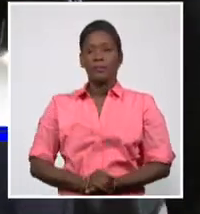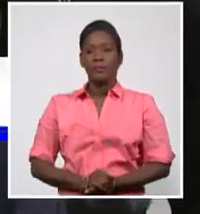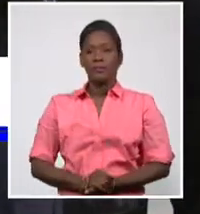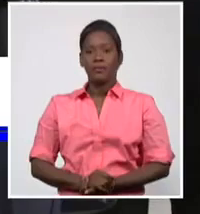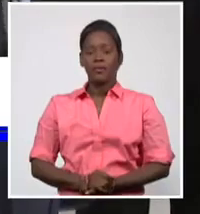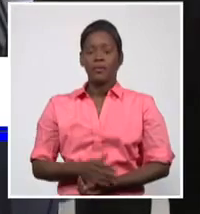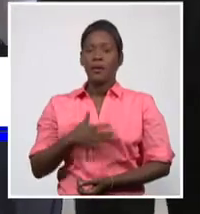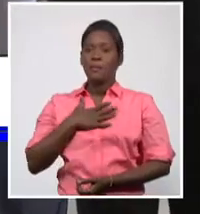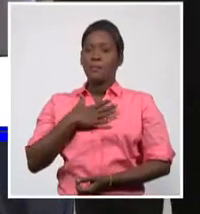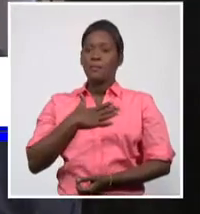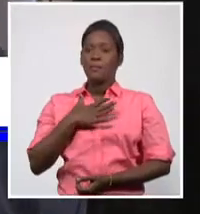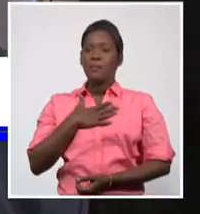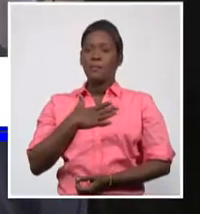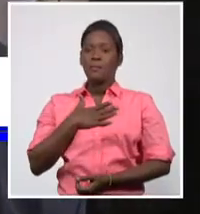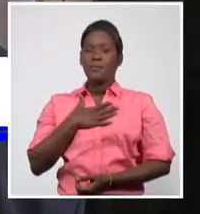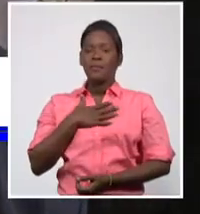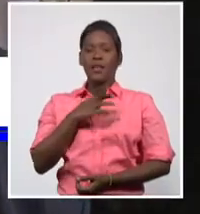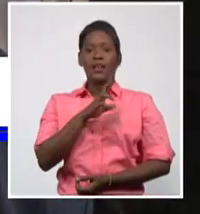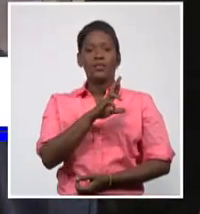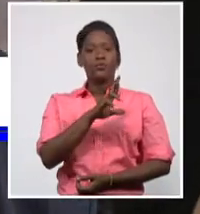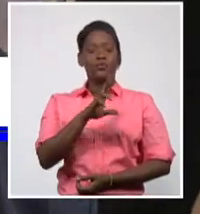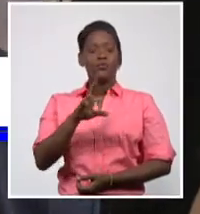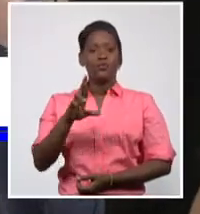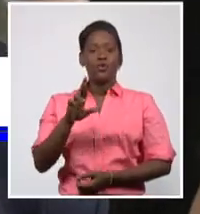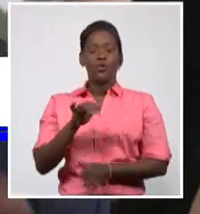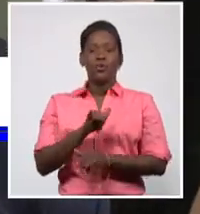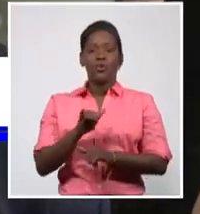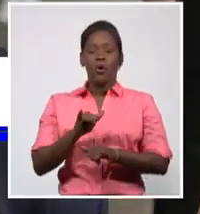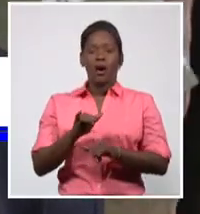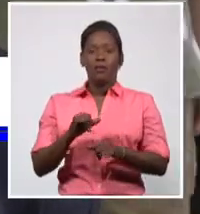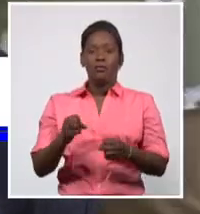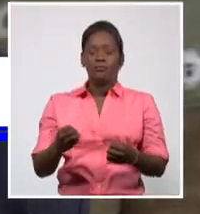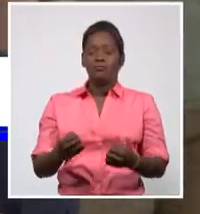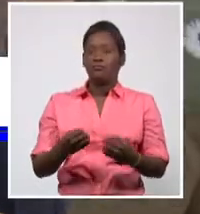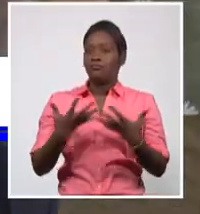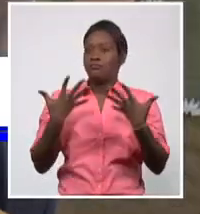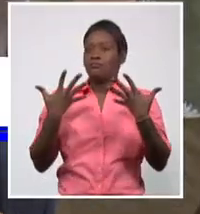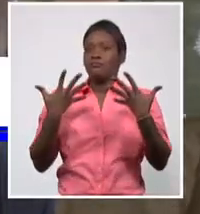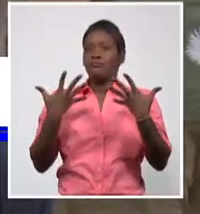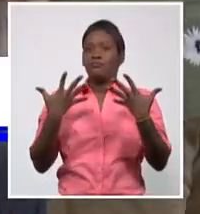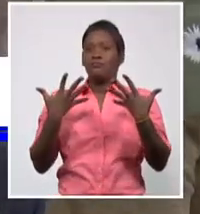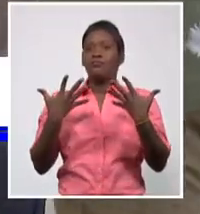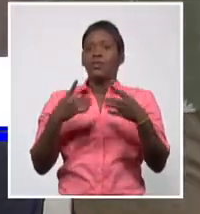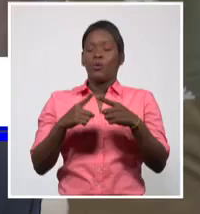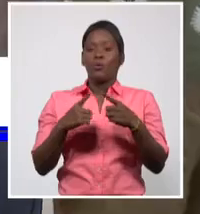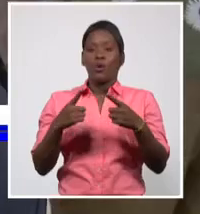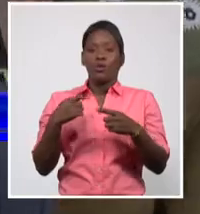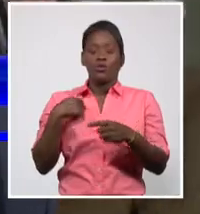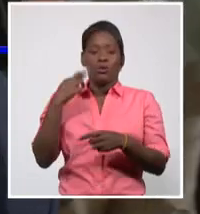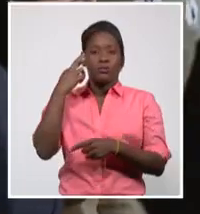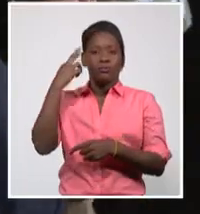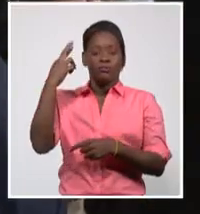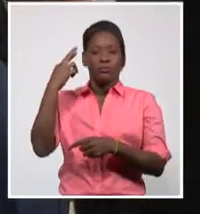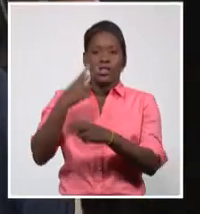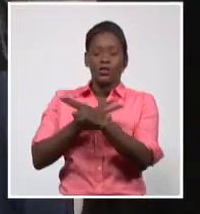fue como el sol cuando sale, así, porque he logrado todo mi